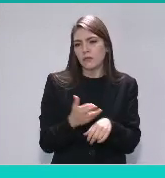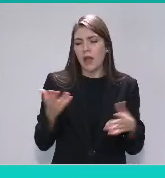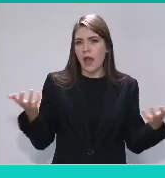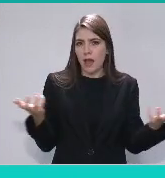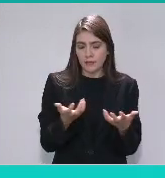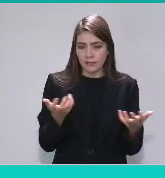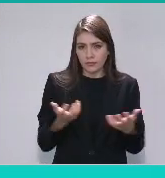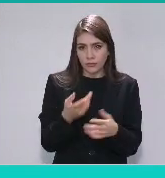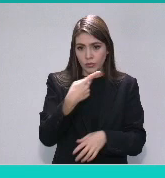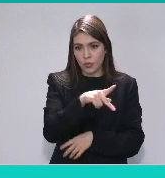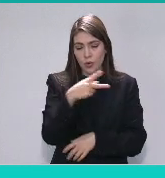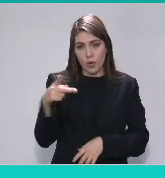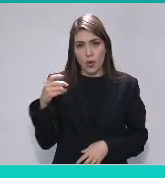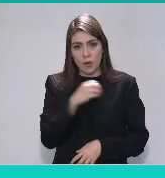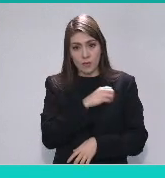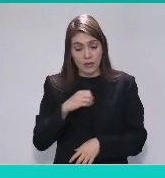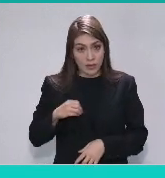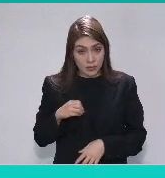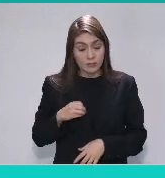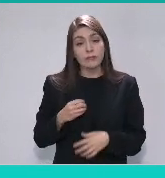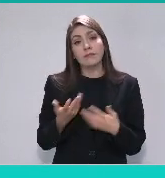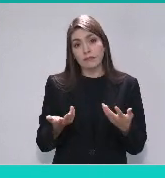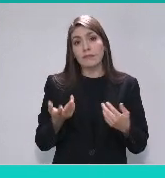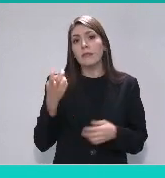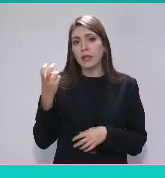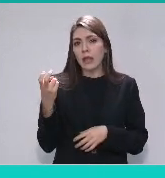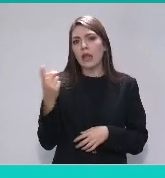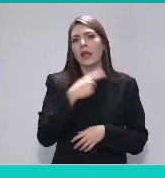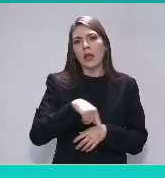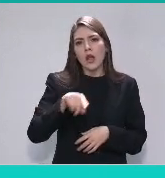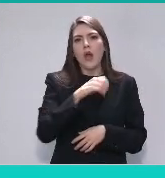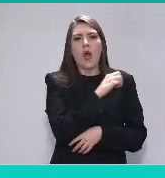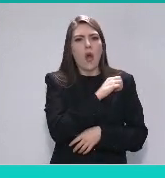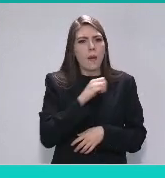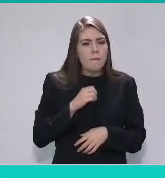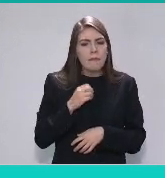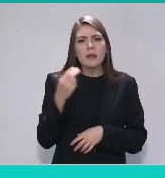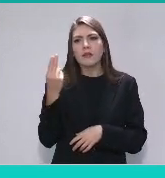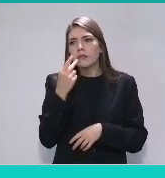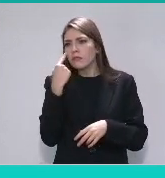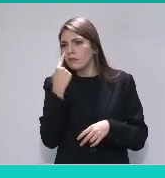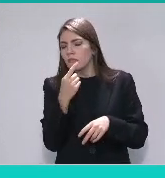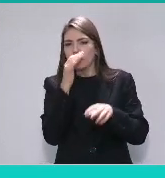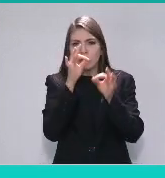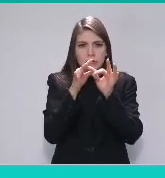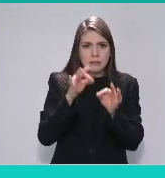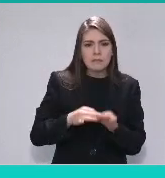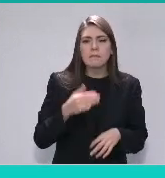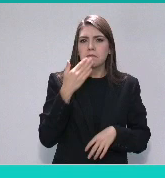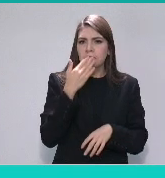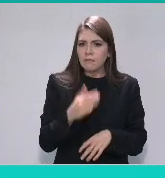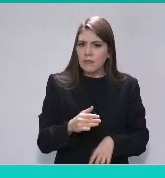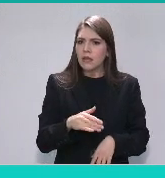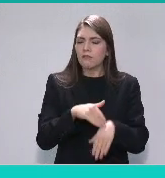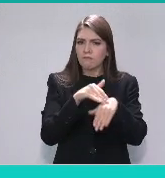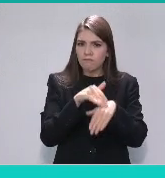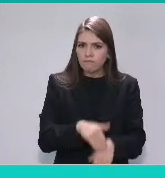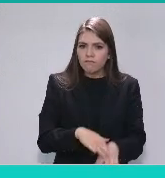eso conlleva la obligación de observar los principios de licitud finalidad lealtad